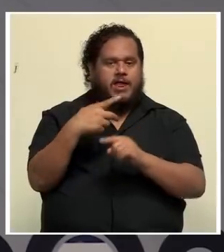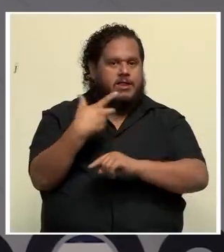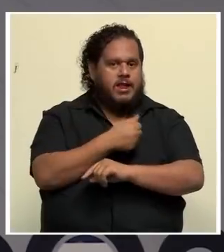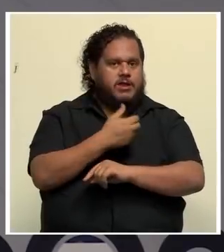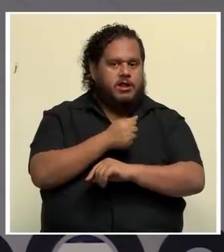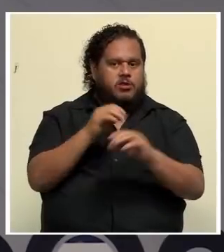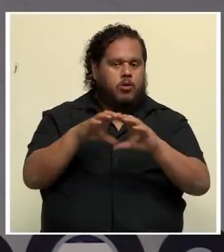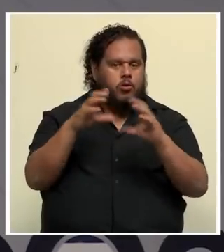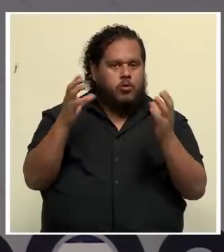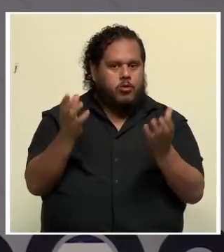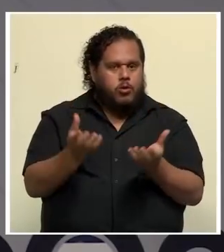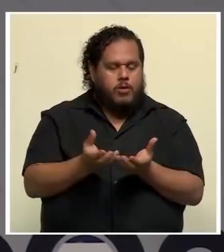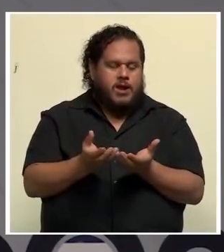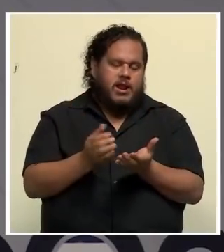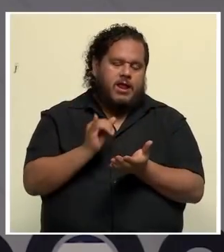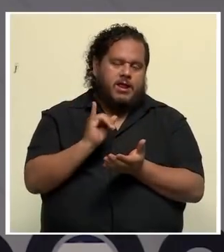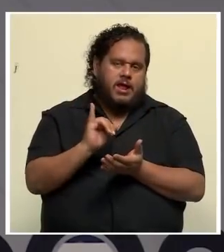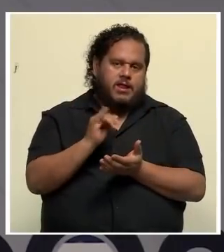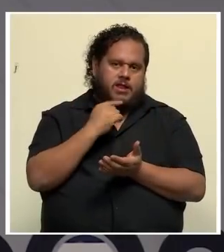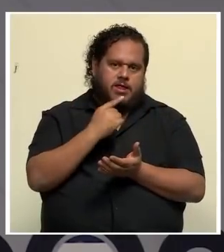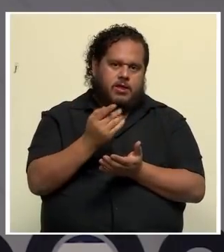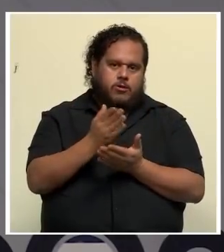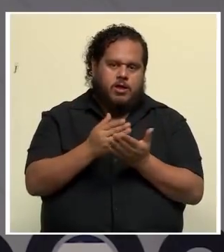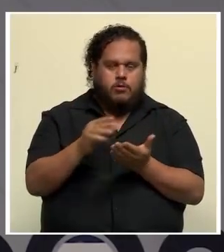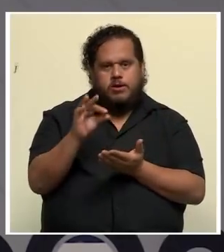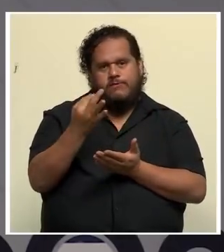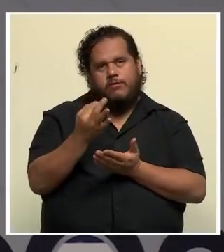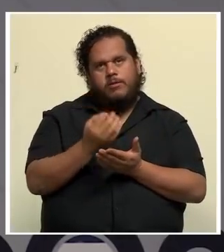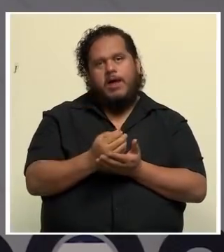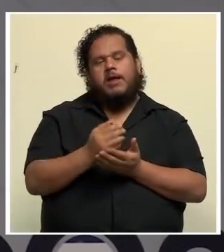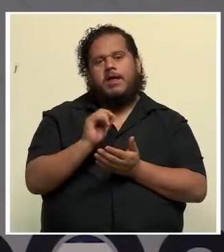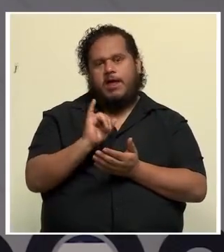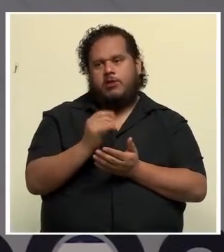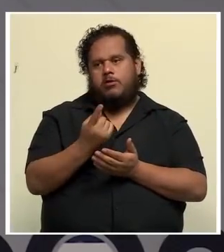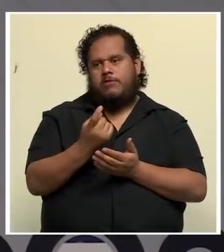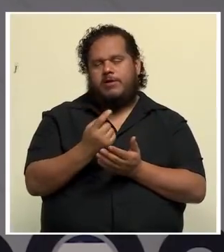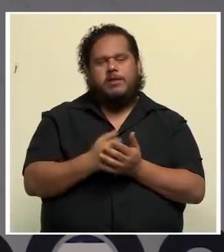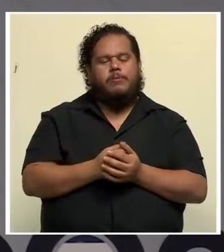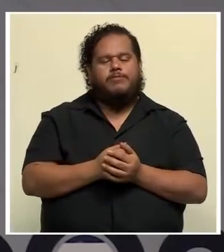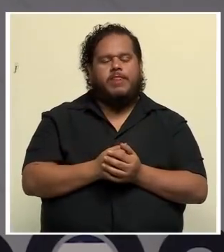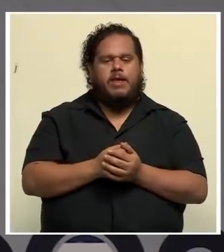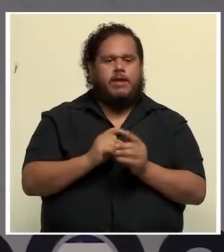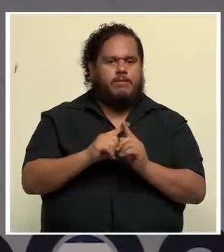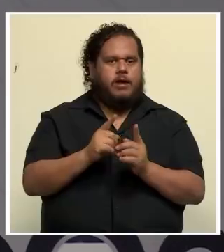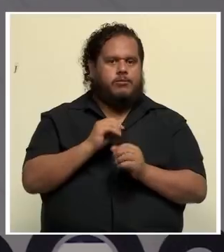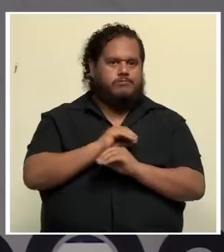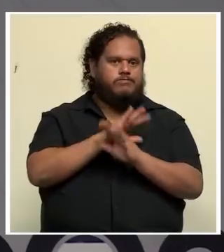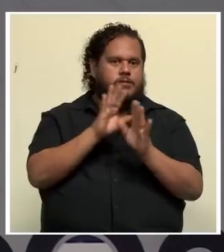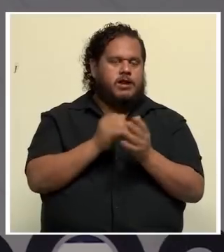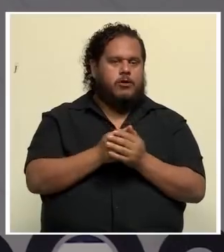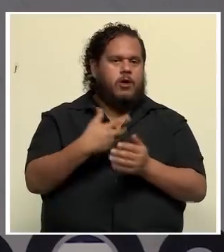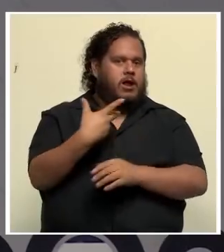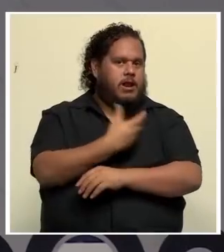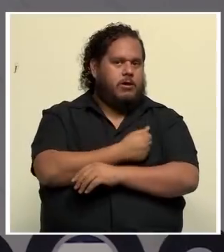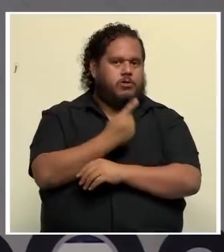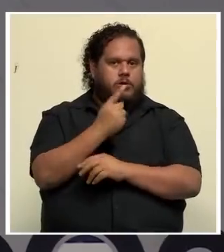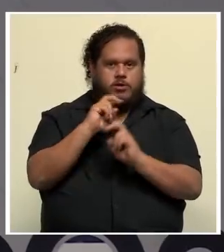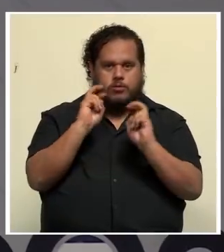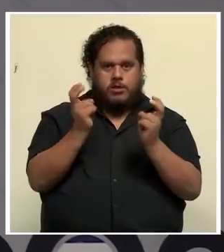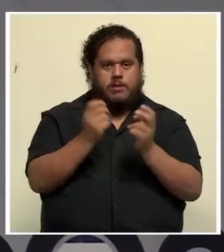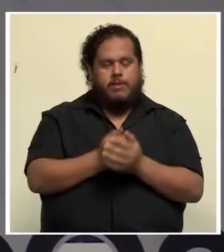pretende o se dijo o se dice en alguna medida que es lo que nos ha faltado. Pero efectivamente, la vacunación es un